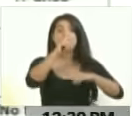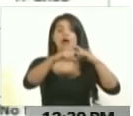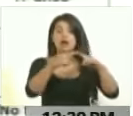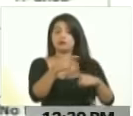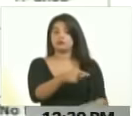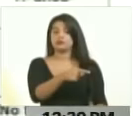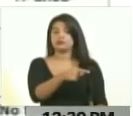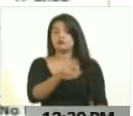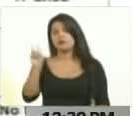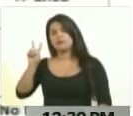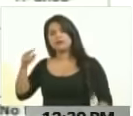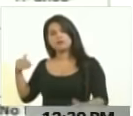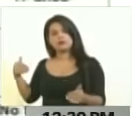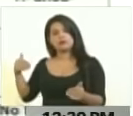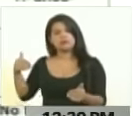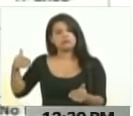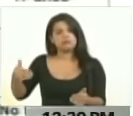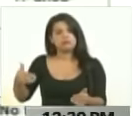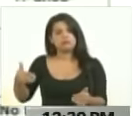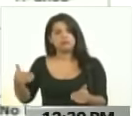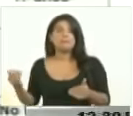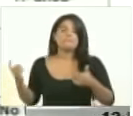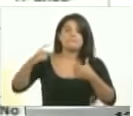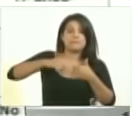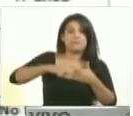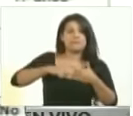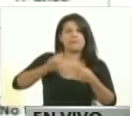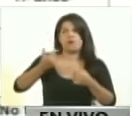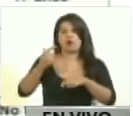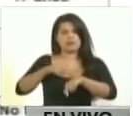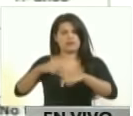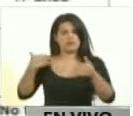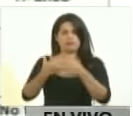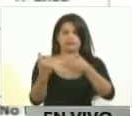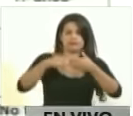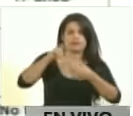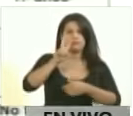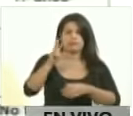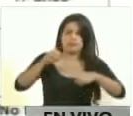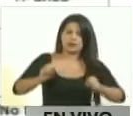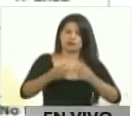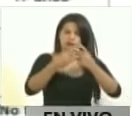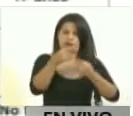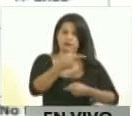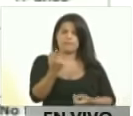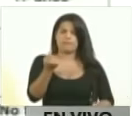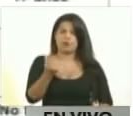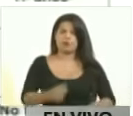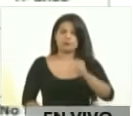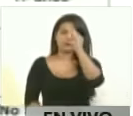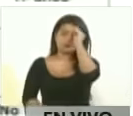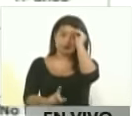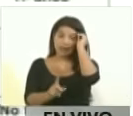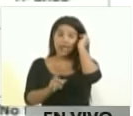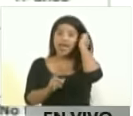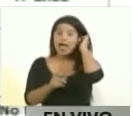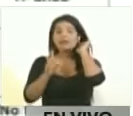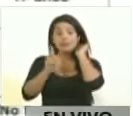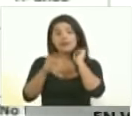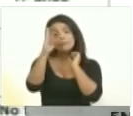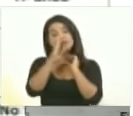tiene Venezuela como Estado parte en el Mercosur. Brasil tardó 13 años.